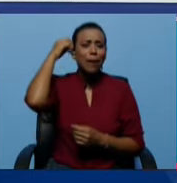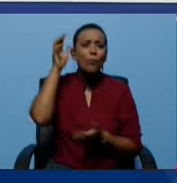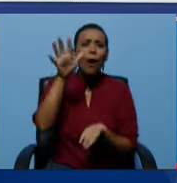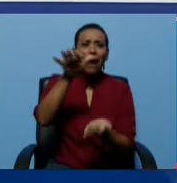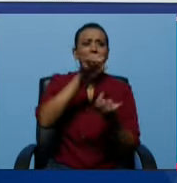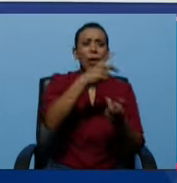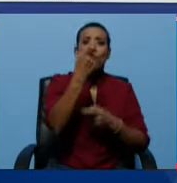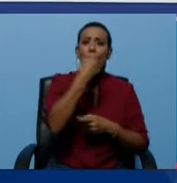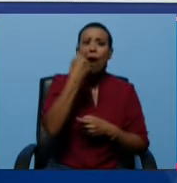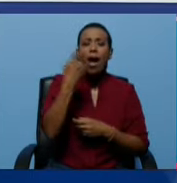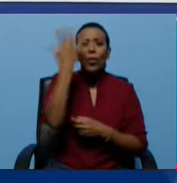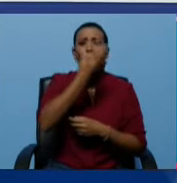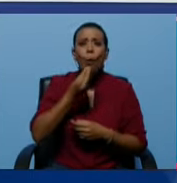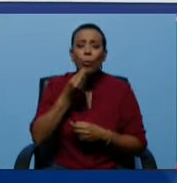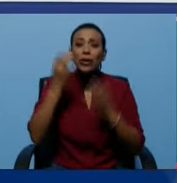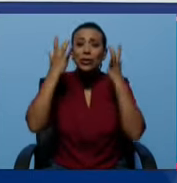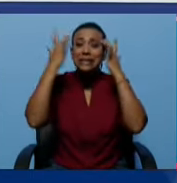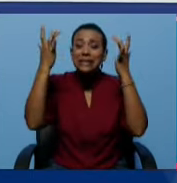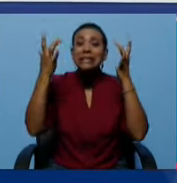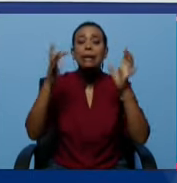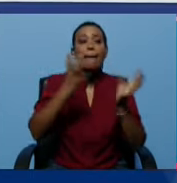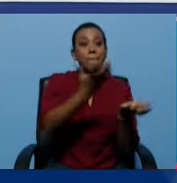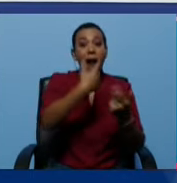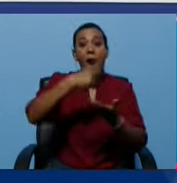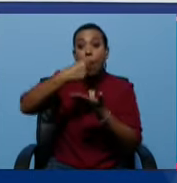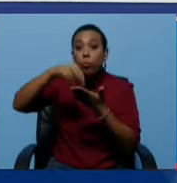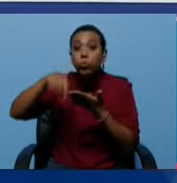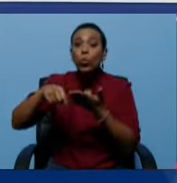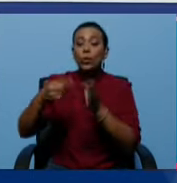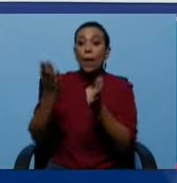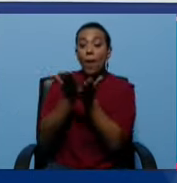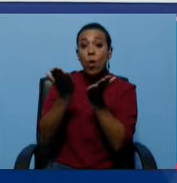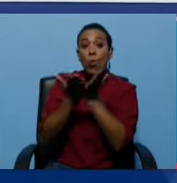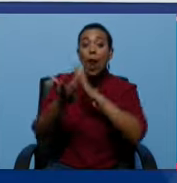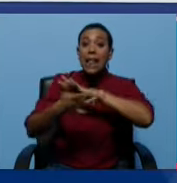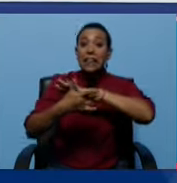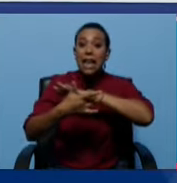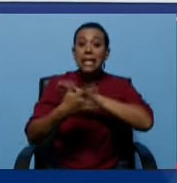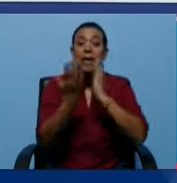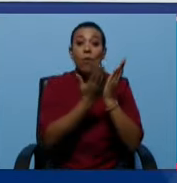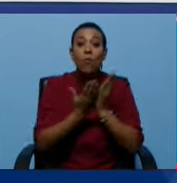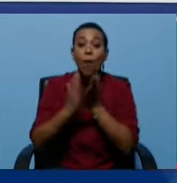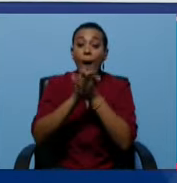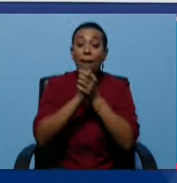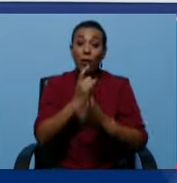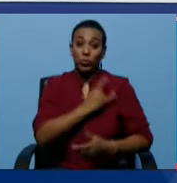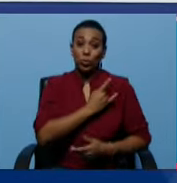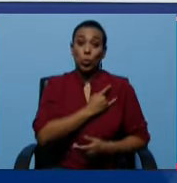el país. Nosotros, nuestros compañeros y compañeras de las escuelas técnicas, compañeros